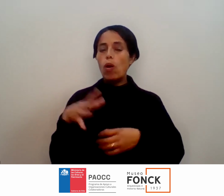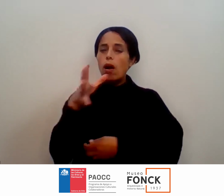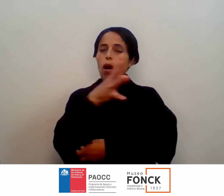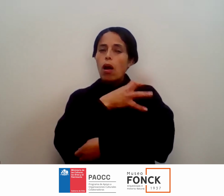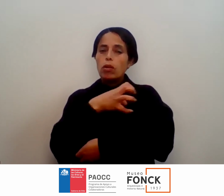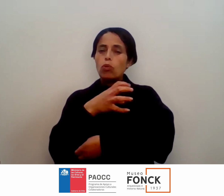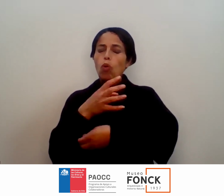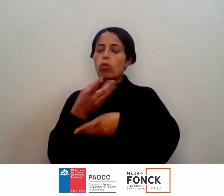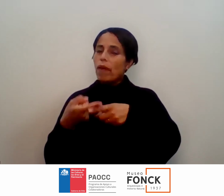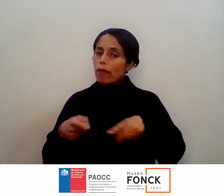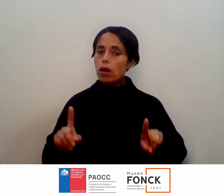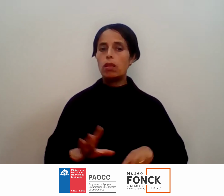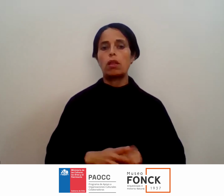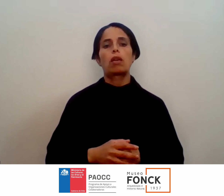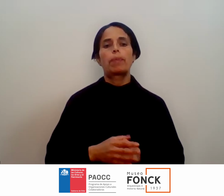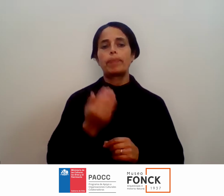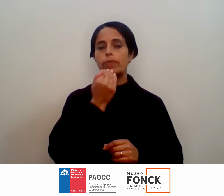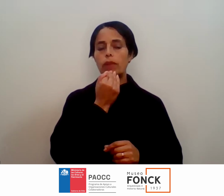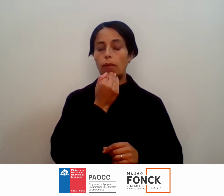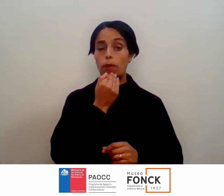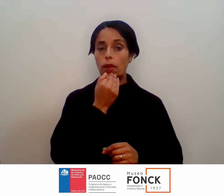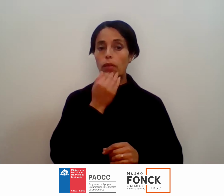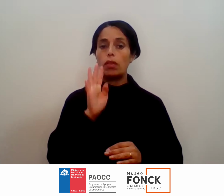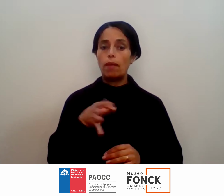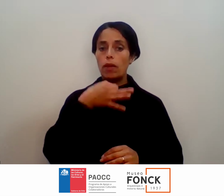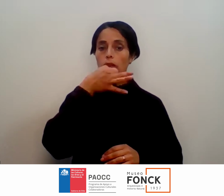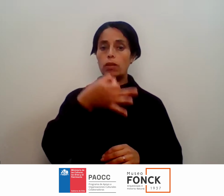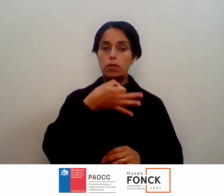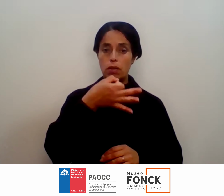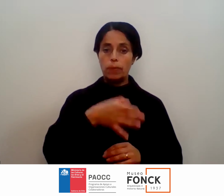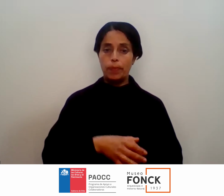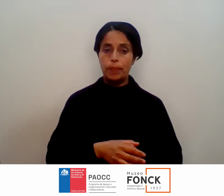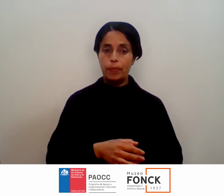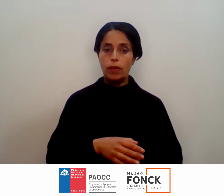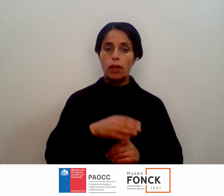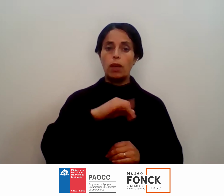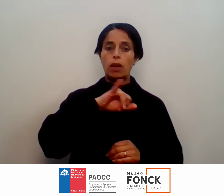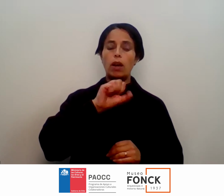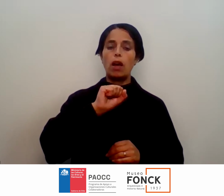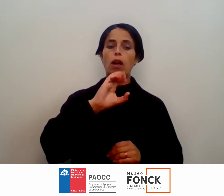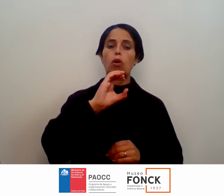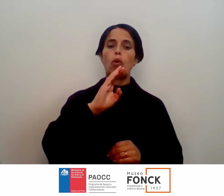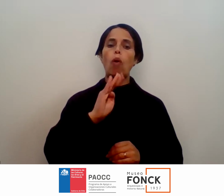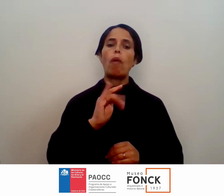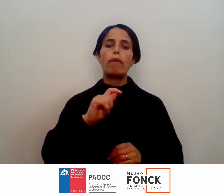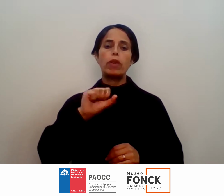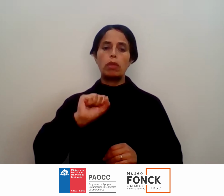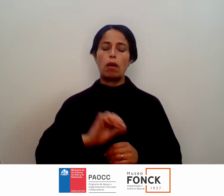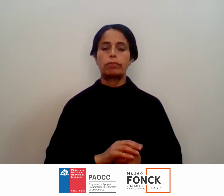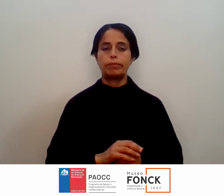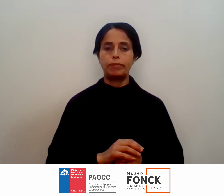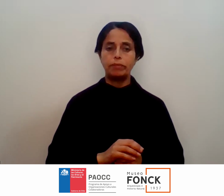diferente, ¿no? También hay que mencionar al jacobita, al